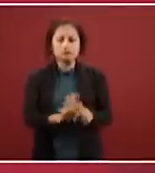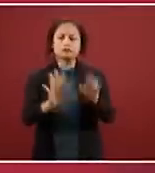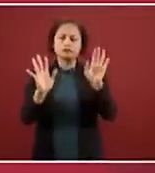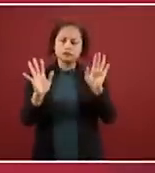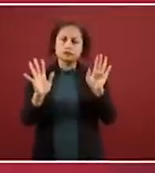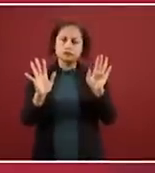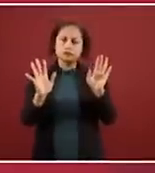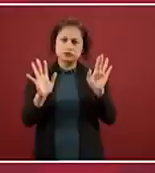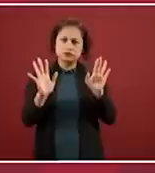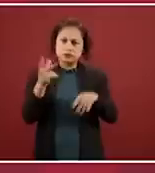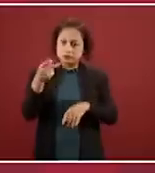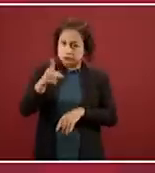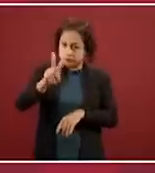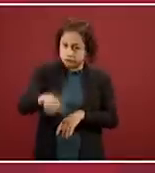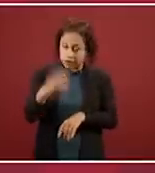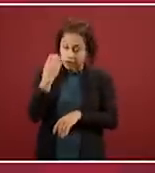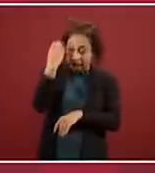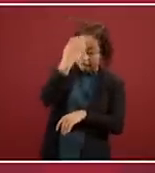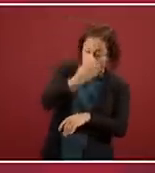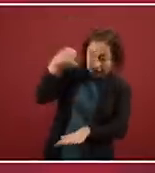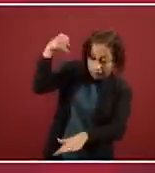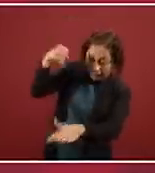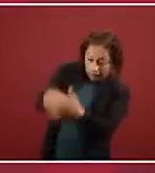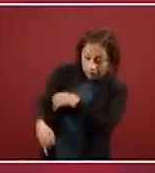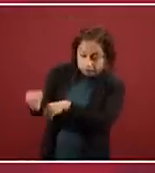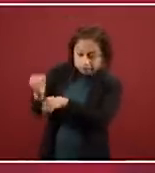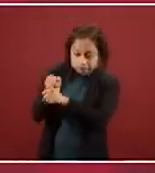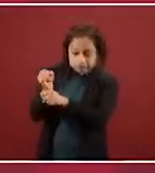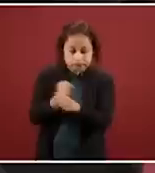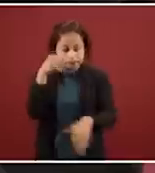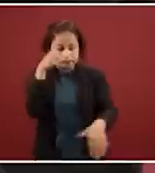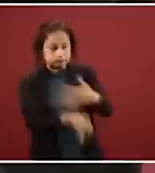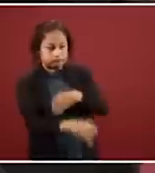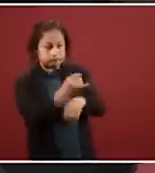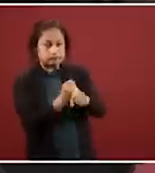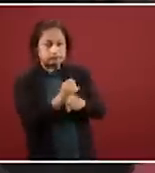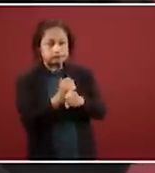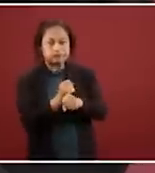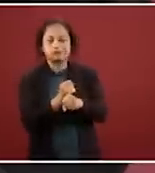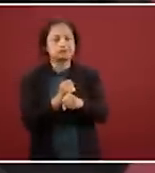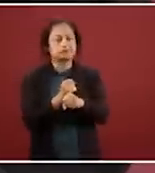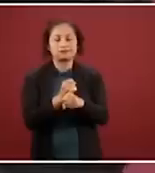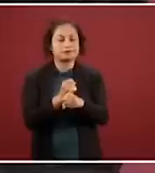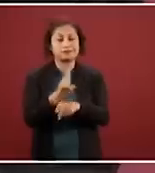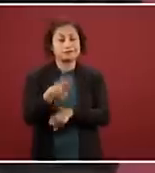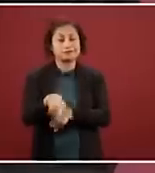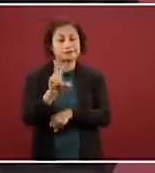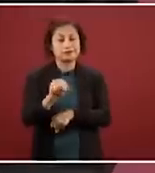tampoco tan profundos y tan frecuentes, porque ya están en otras